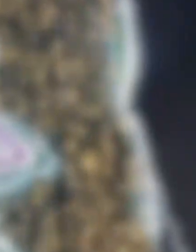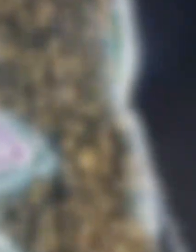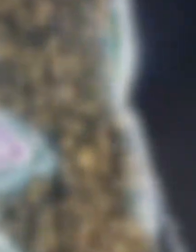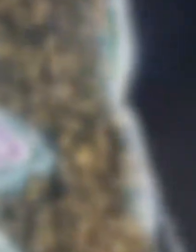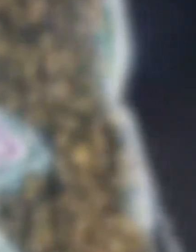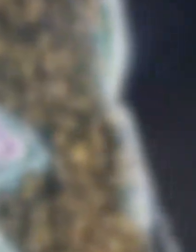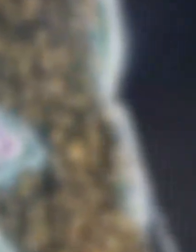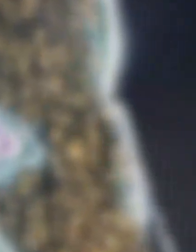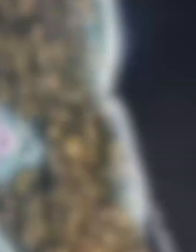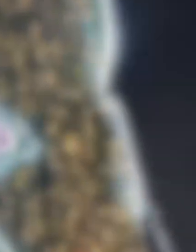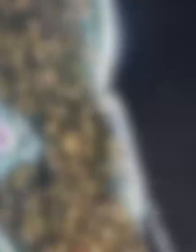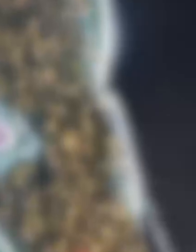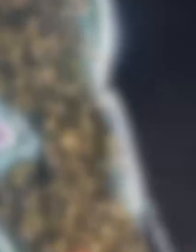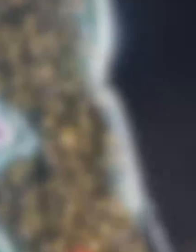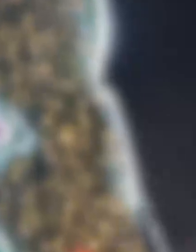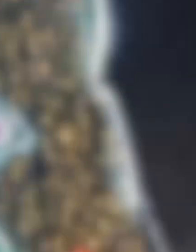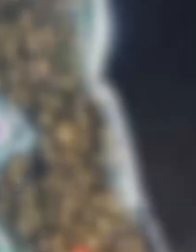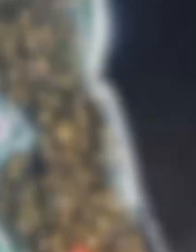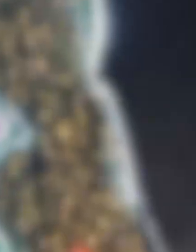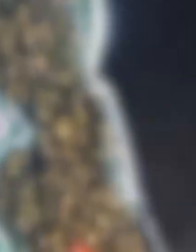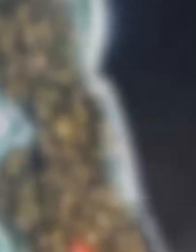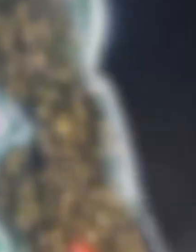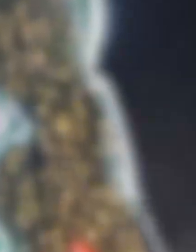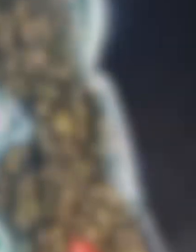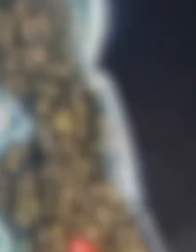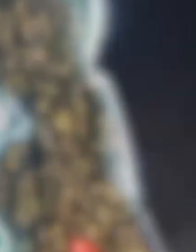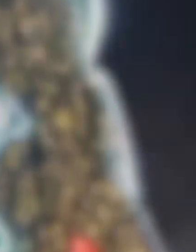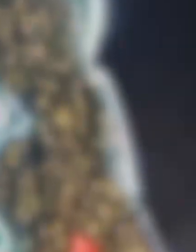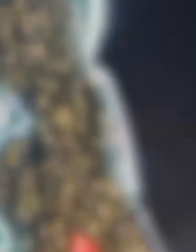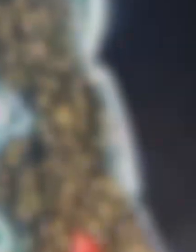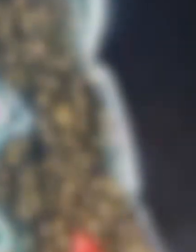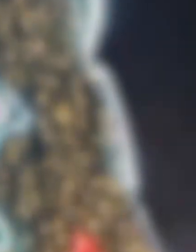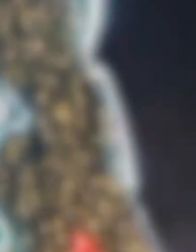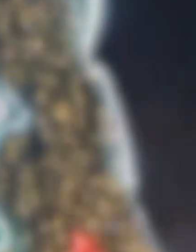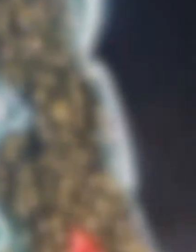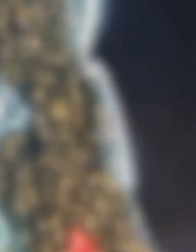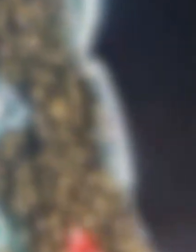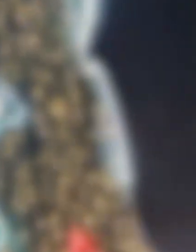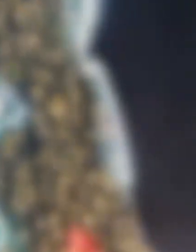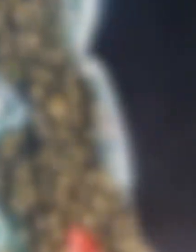¡Feliz Navidad y feliz Año Nuevo para todos los cundinamarqueses!